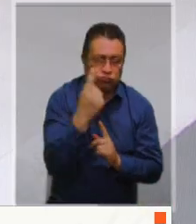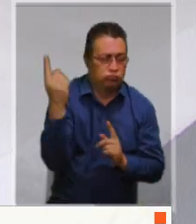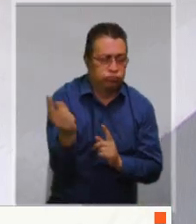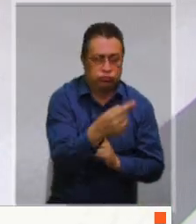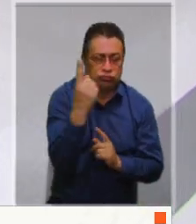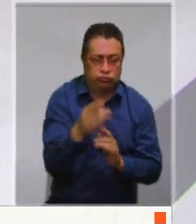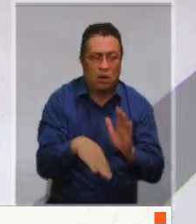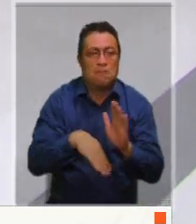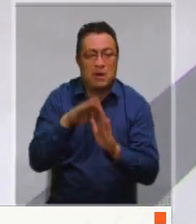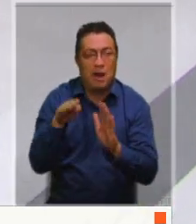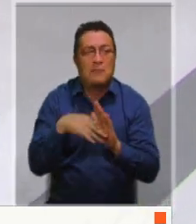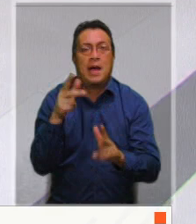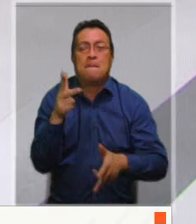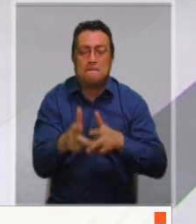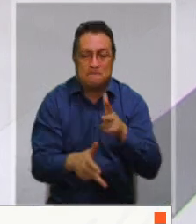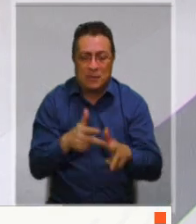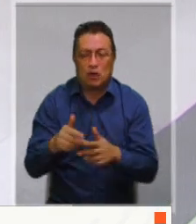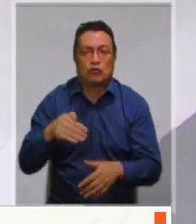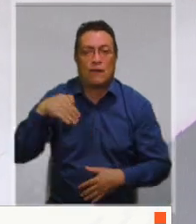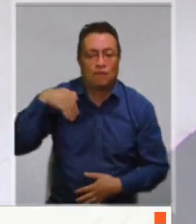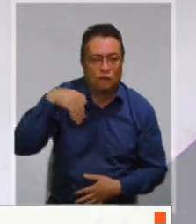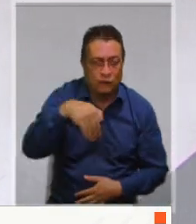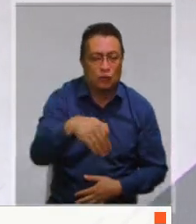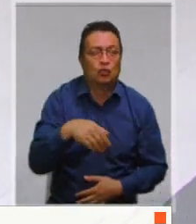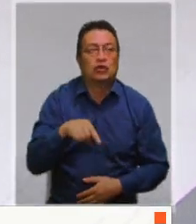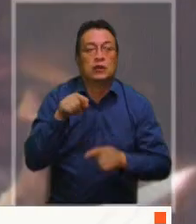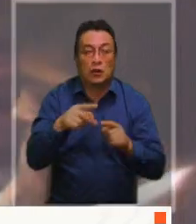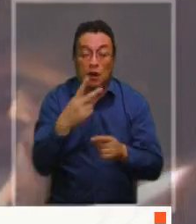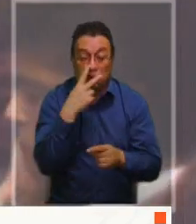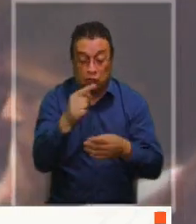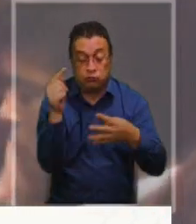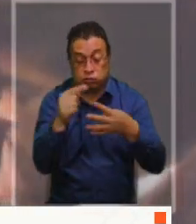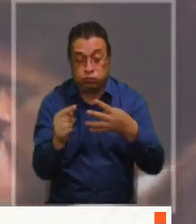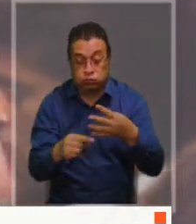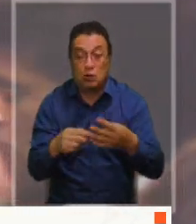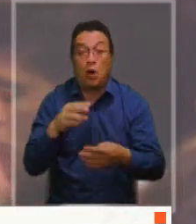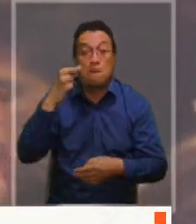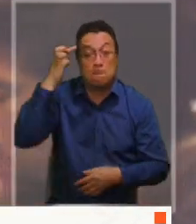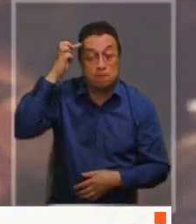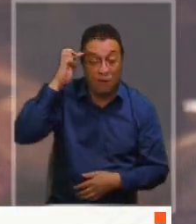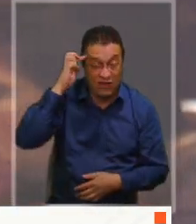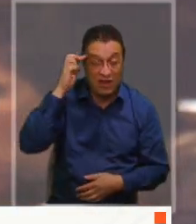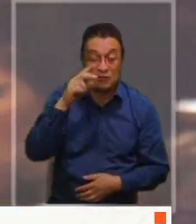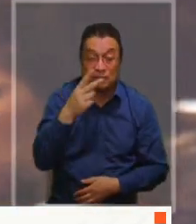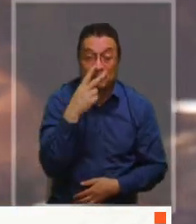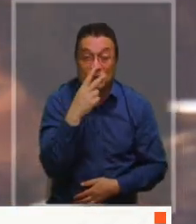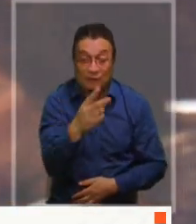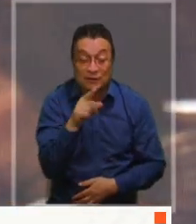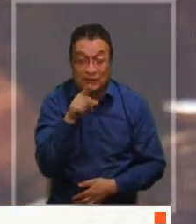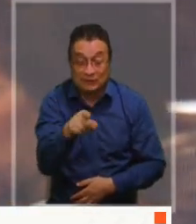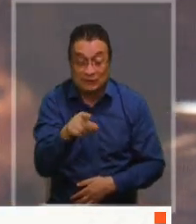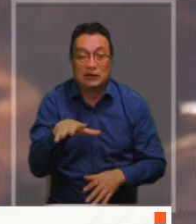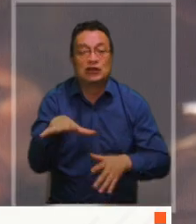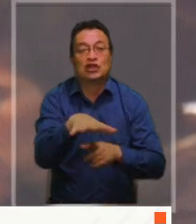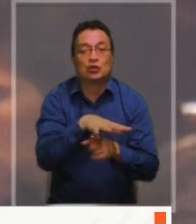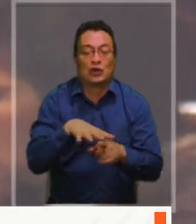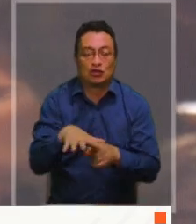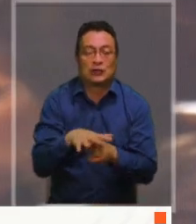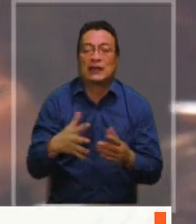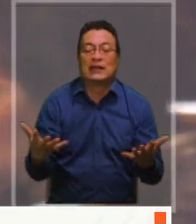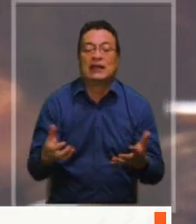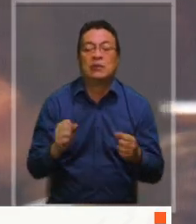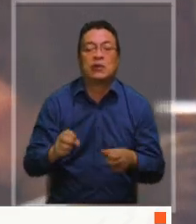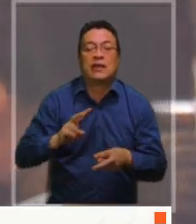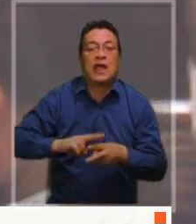más frecuencia también en el metro, más buses. Sin embargo, veíamos puntos como el de Providencia, allí donde se produjo esa situación. ¿Qué se puede